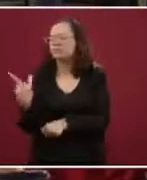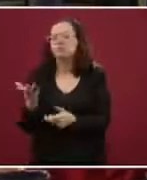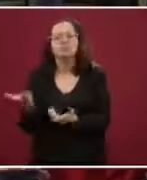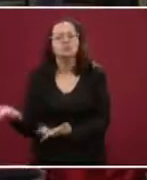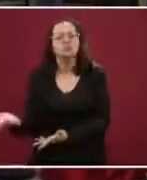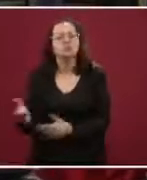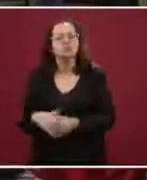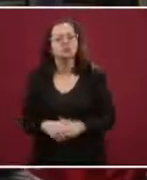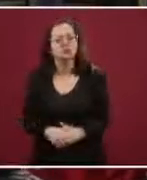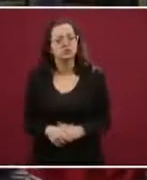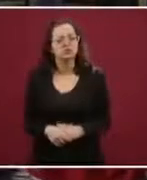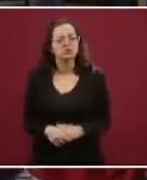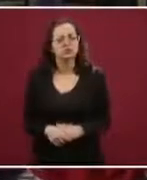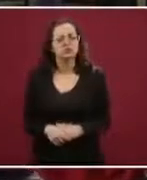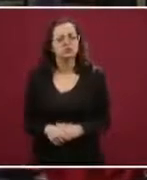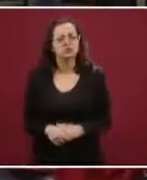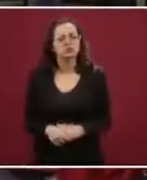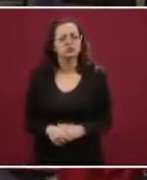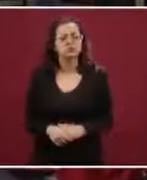pues